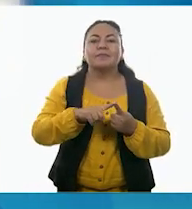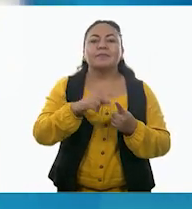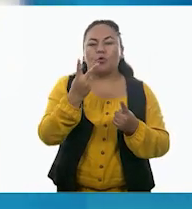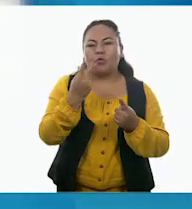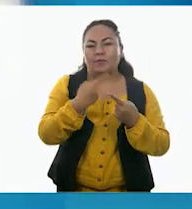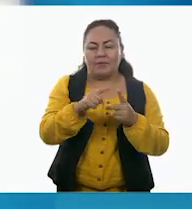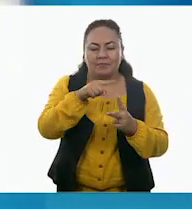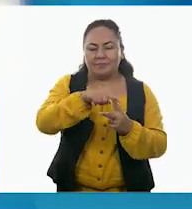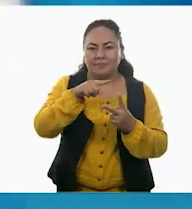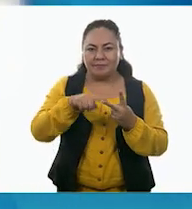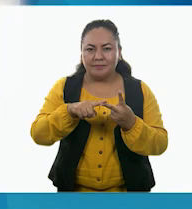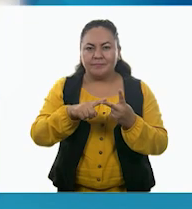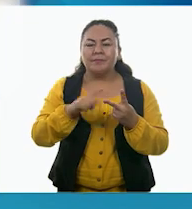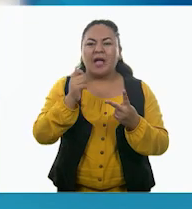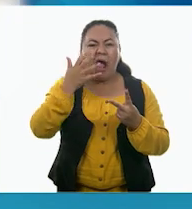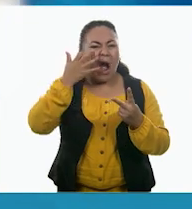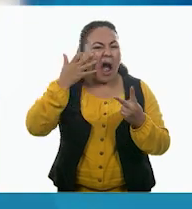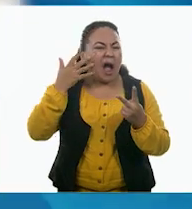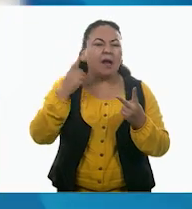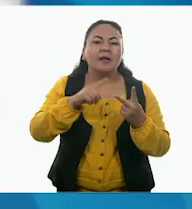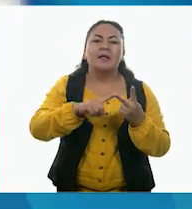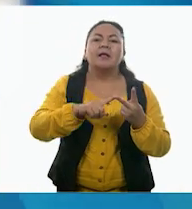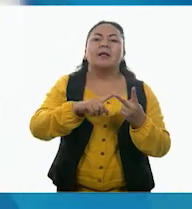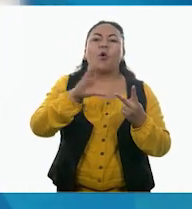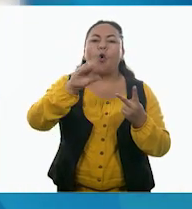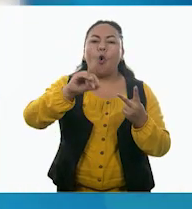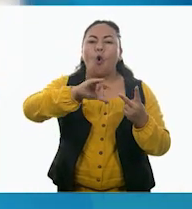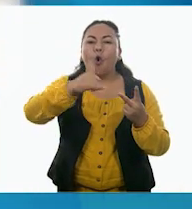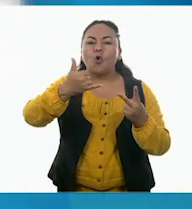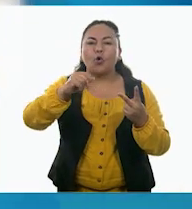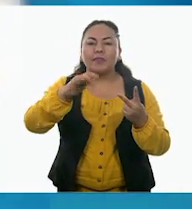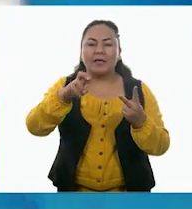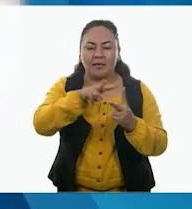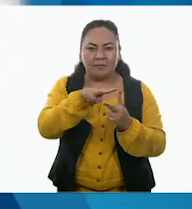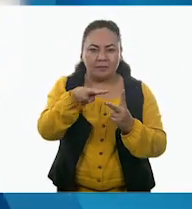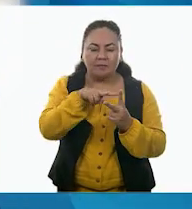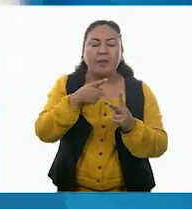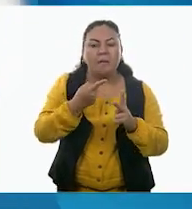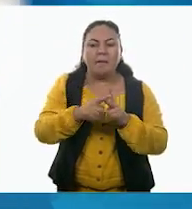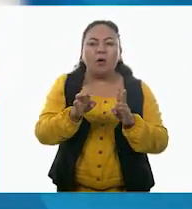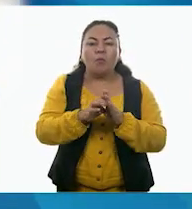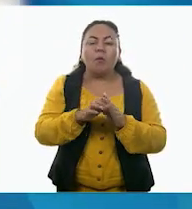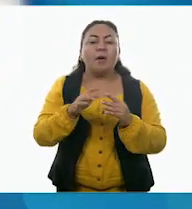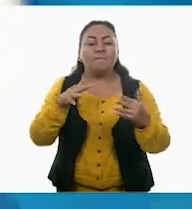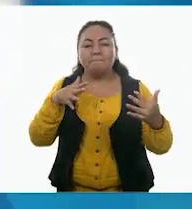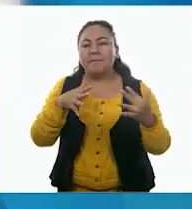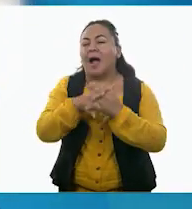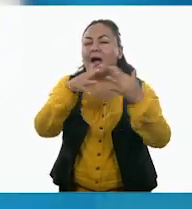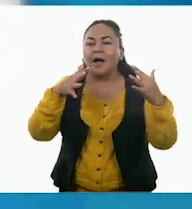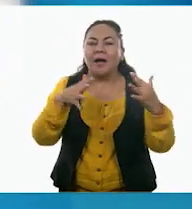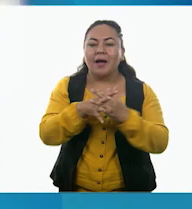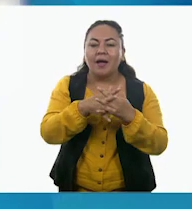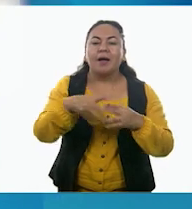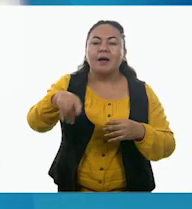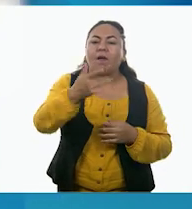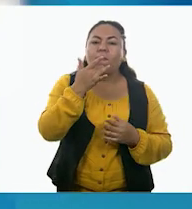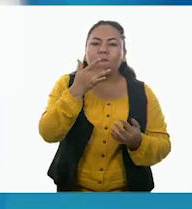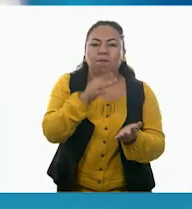Omegeu, y entre los tres empiezan a combatir con estos lagartos.